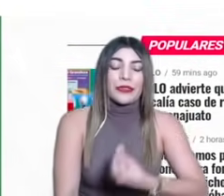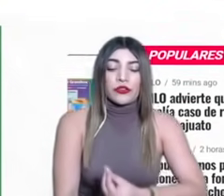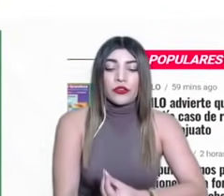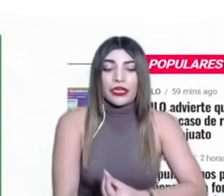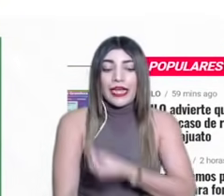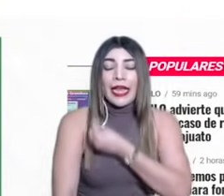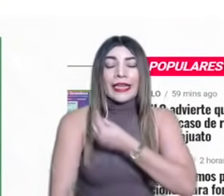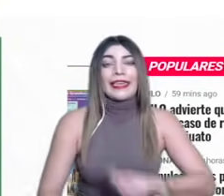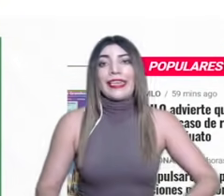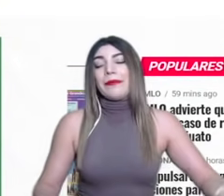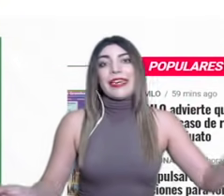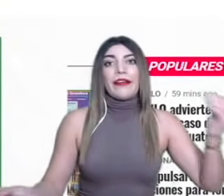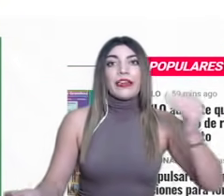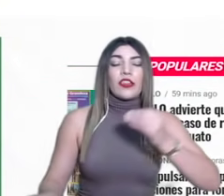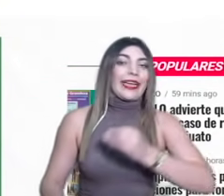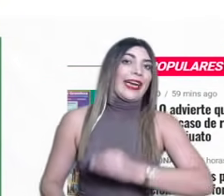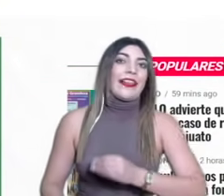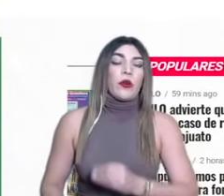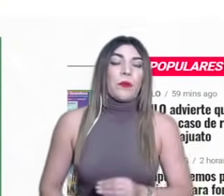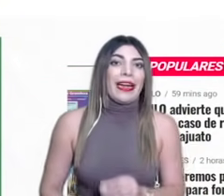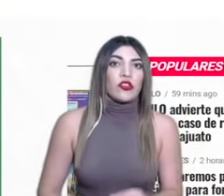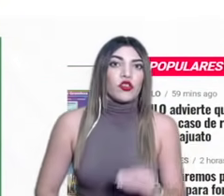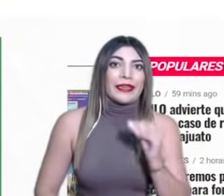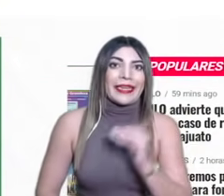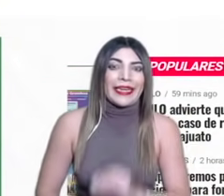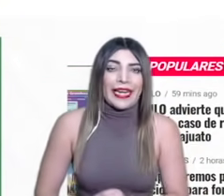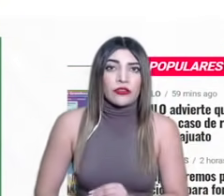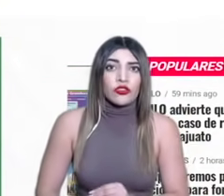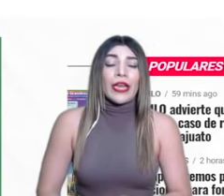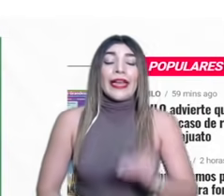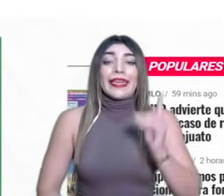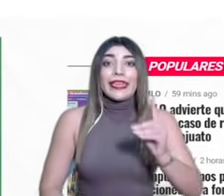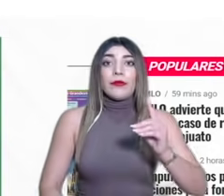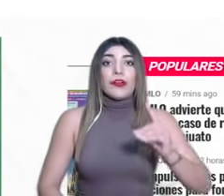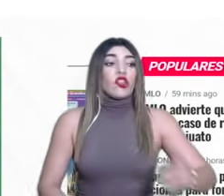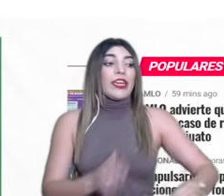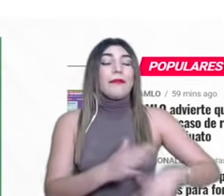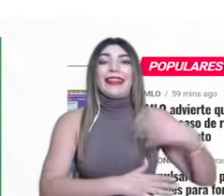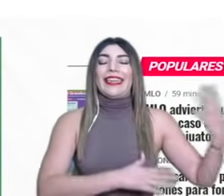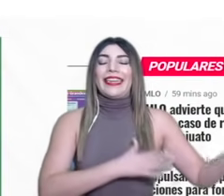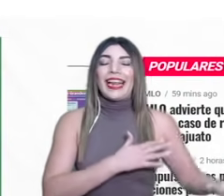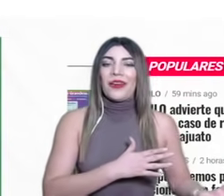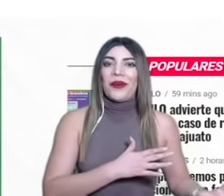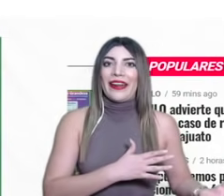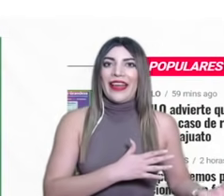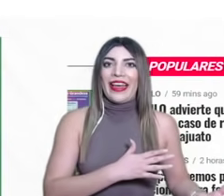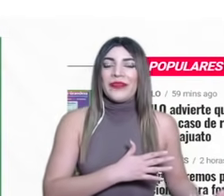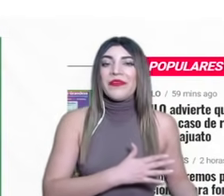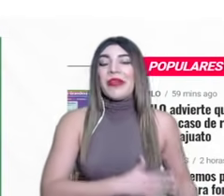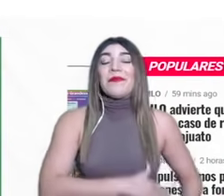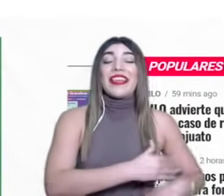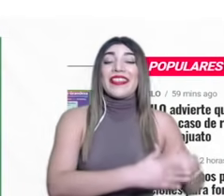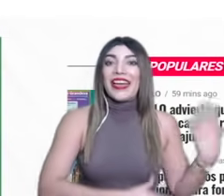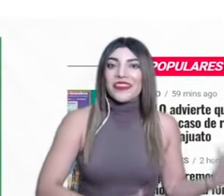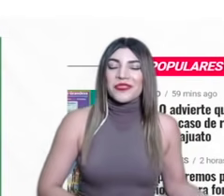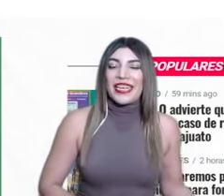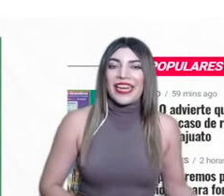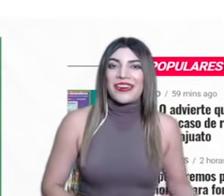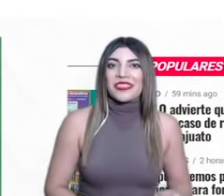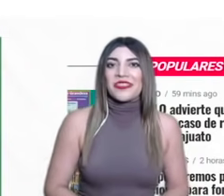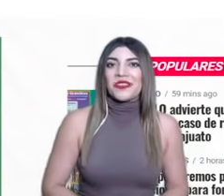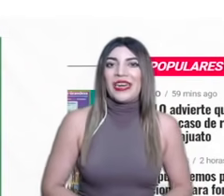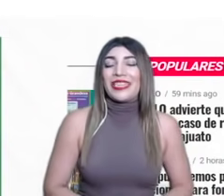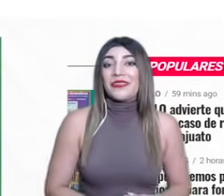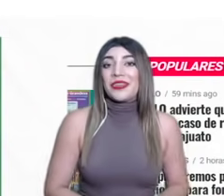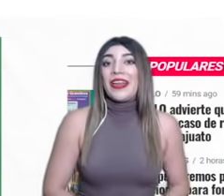estas personas que quieren venir a vernos la cara de nopal a los mexicanos. Y bueno, tiene material guardado. Videos